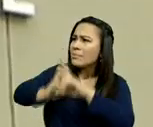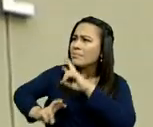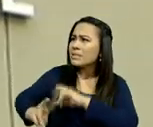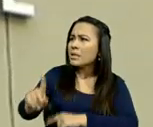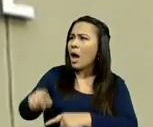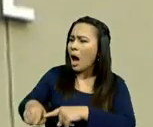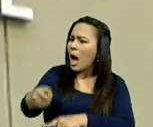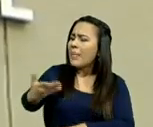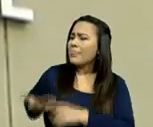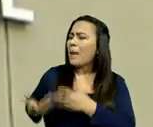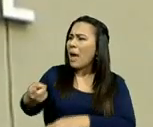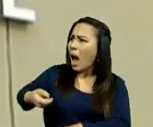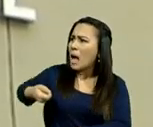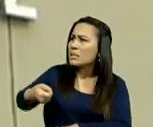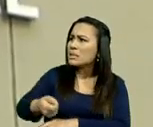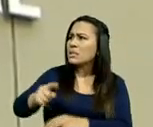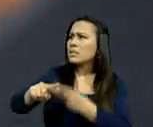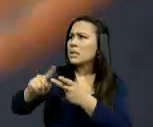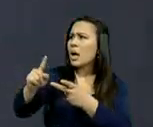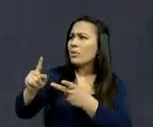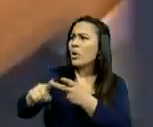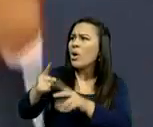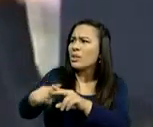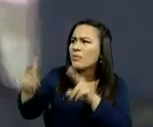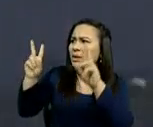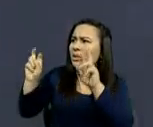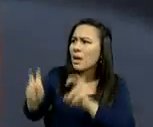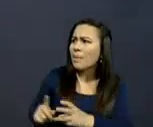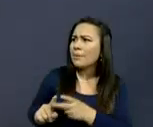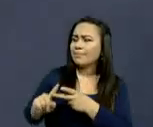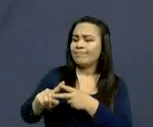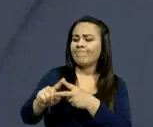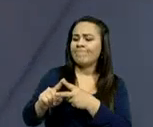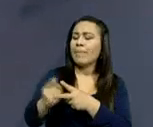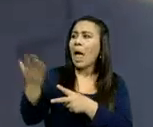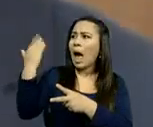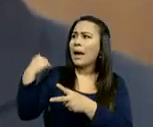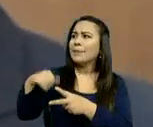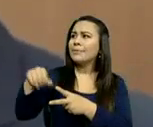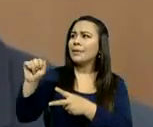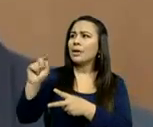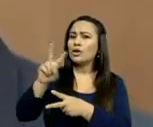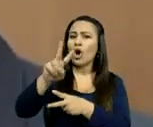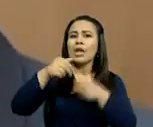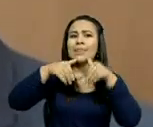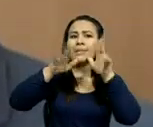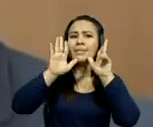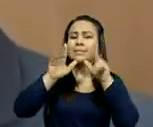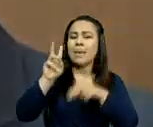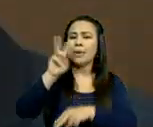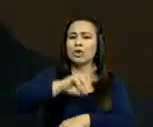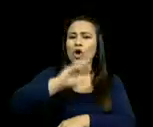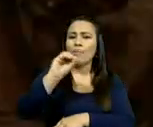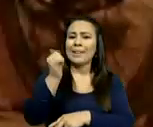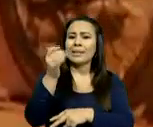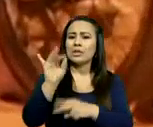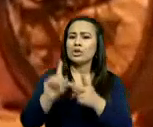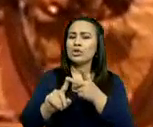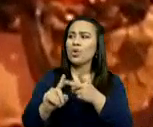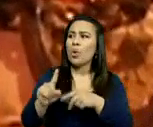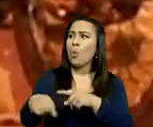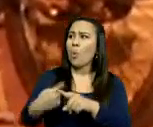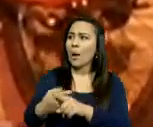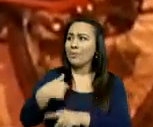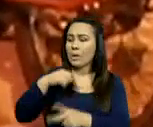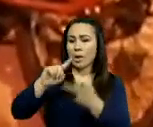en torno a hechos criminales. El primer suceso se registró el pasado 2 de diciembre del 2018, mientras que